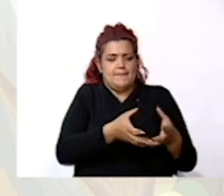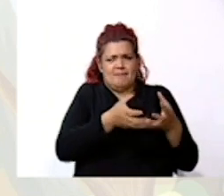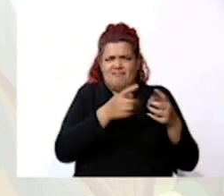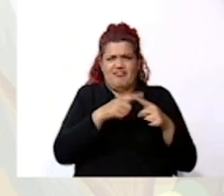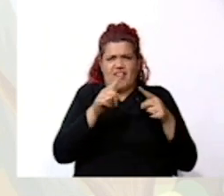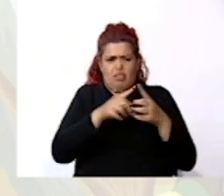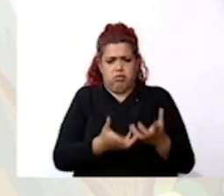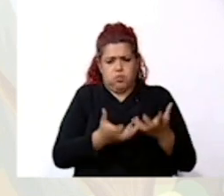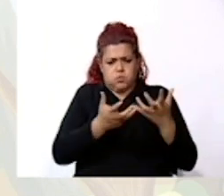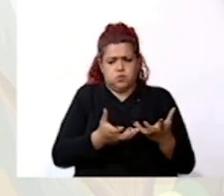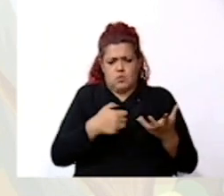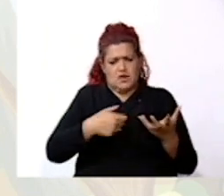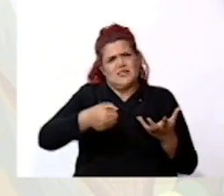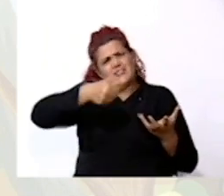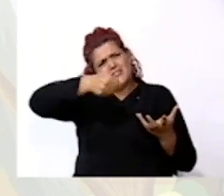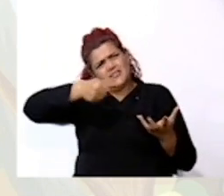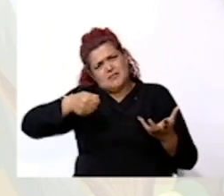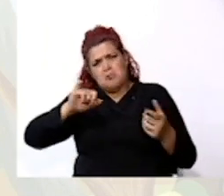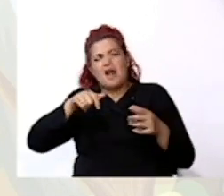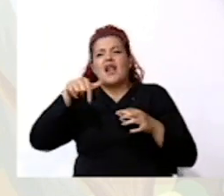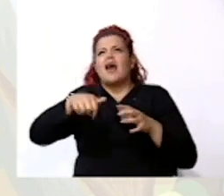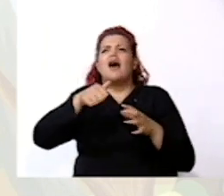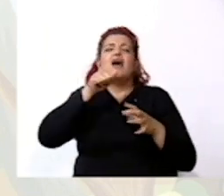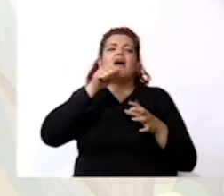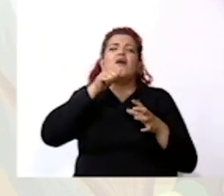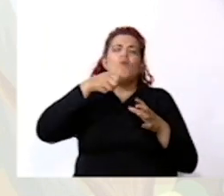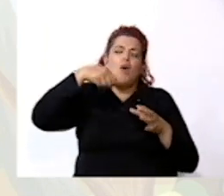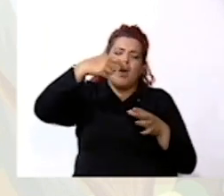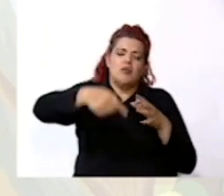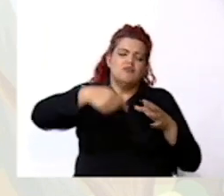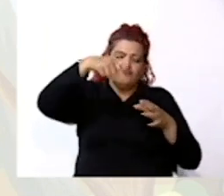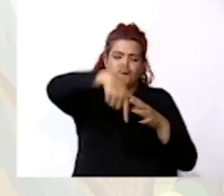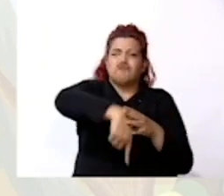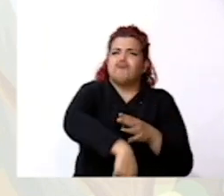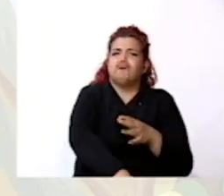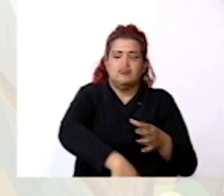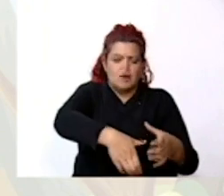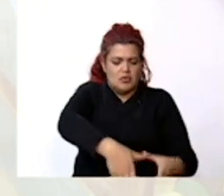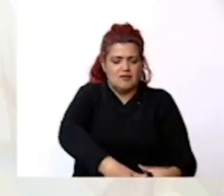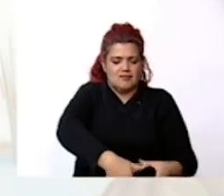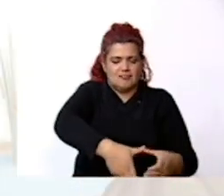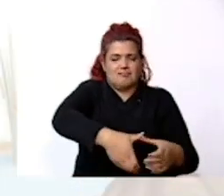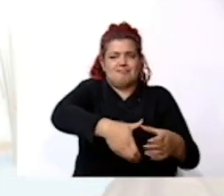diferentes pesos. En ese caso se usa en un pozo y nos ayuda a sacar el agua.